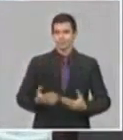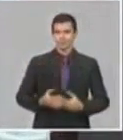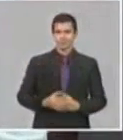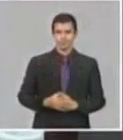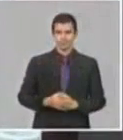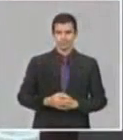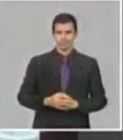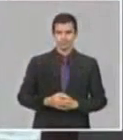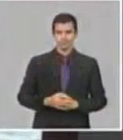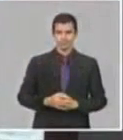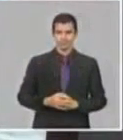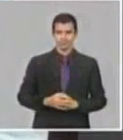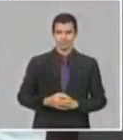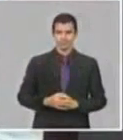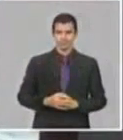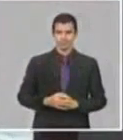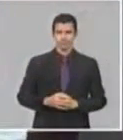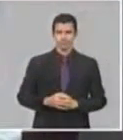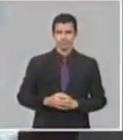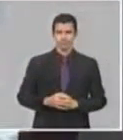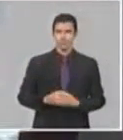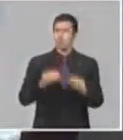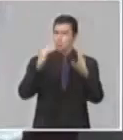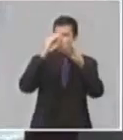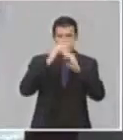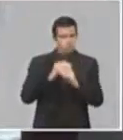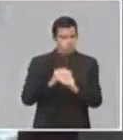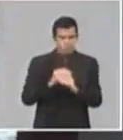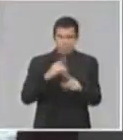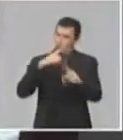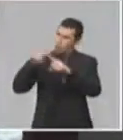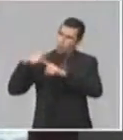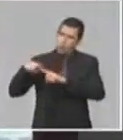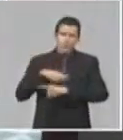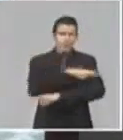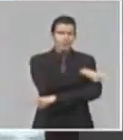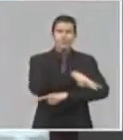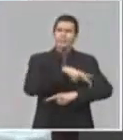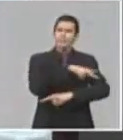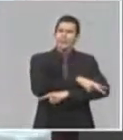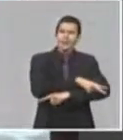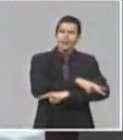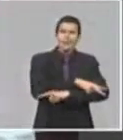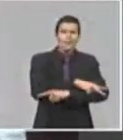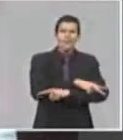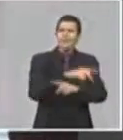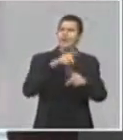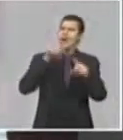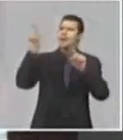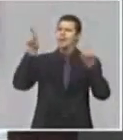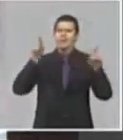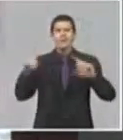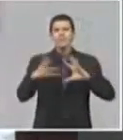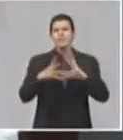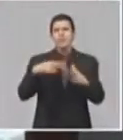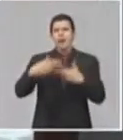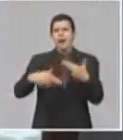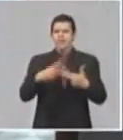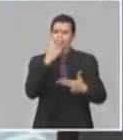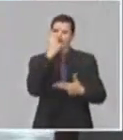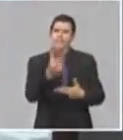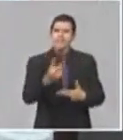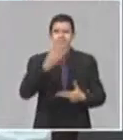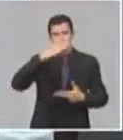yo en ningún estado vendiendo en un gobierno se le explican a su población porque tiene que enfrentar una estrategia de impulso a la economía en el cómo lo